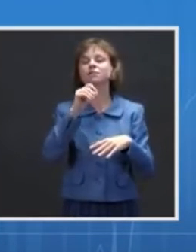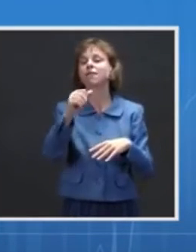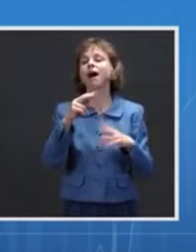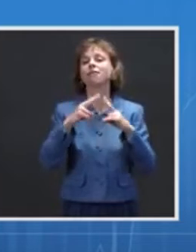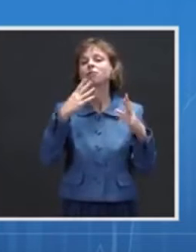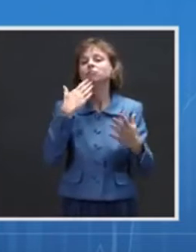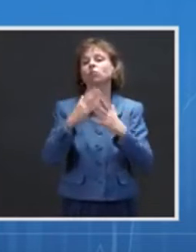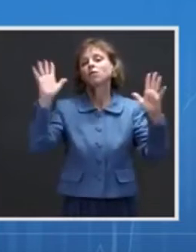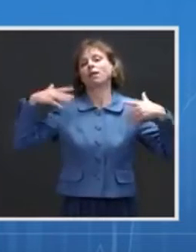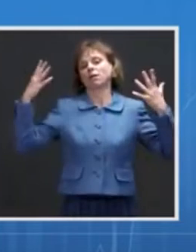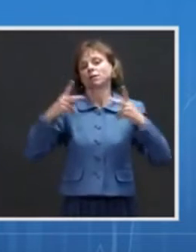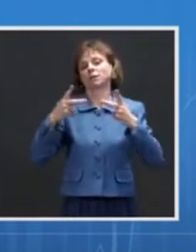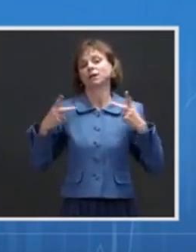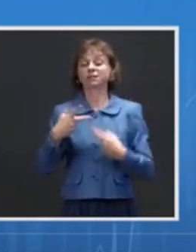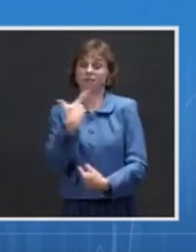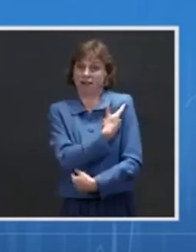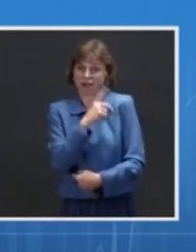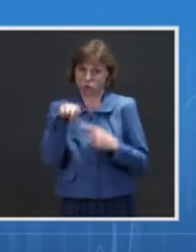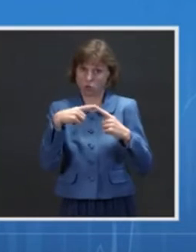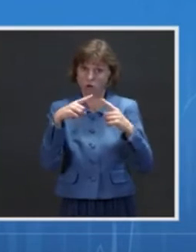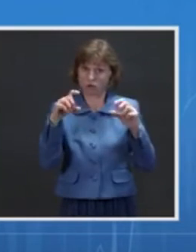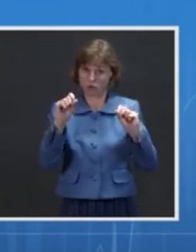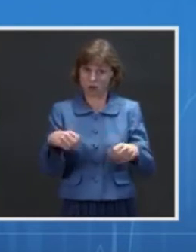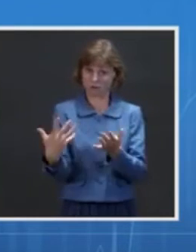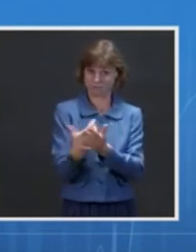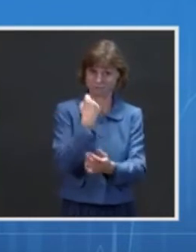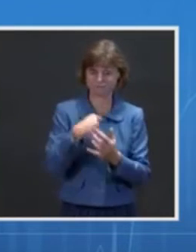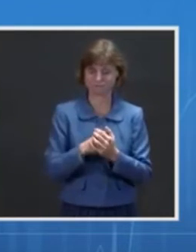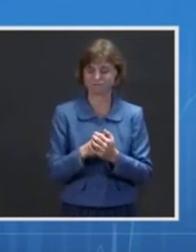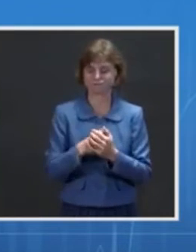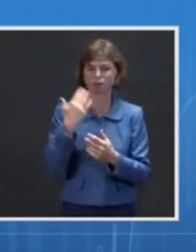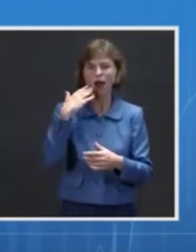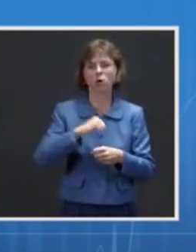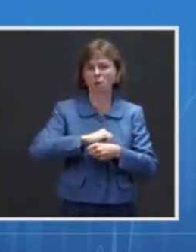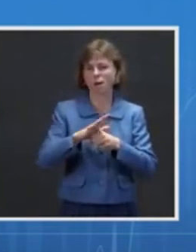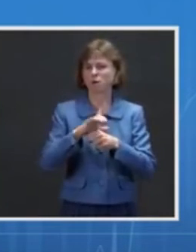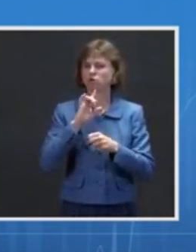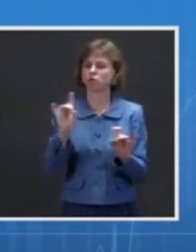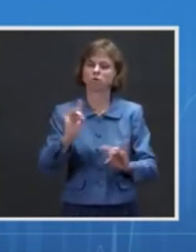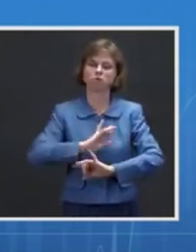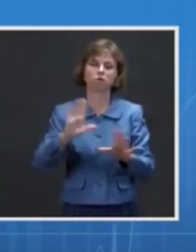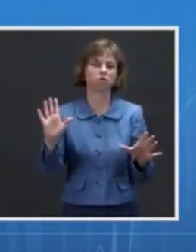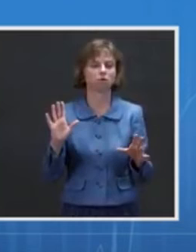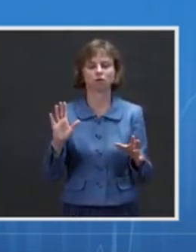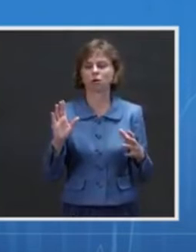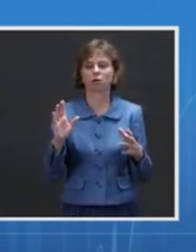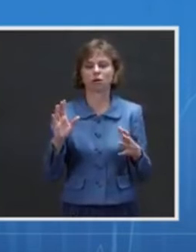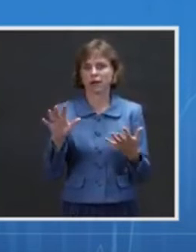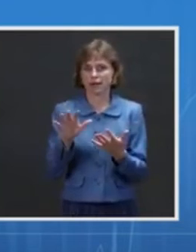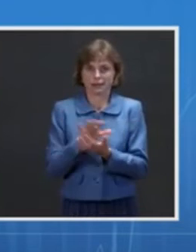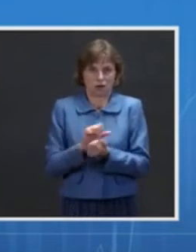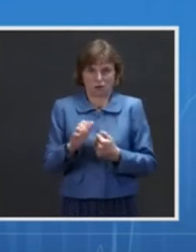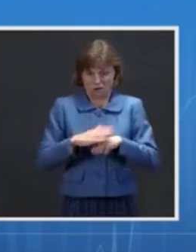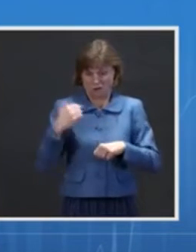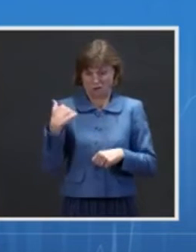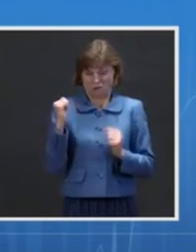ventilados y vacúnese cuando esté disponible para usted. Reconozco que la pandemia nos ha cobrado un precio enorme a todos, pero si todos trabajamos juntos